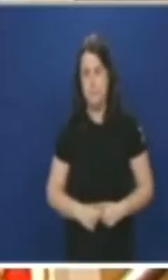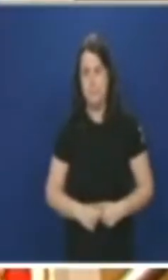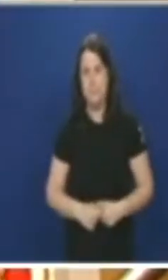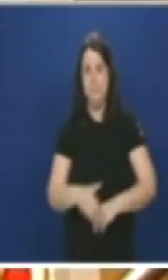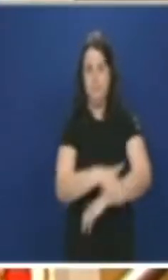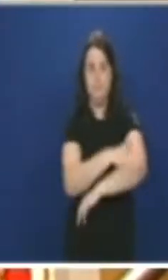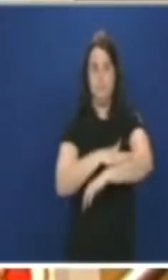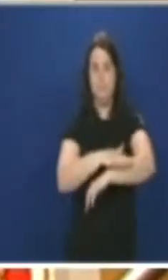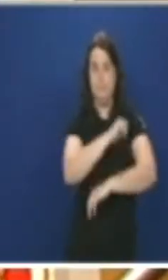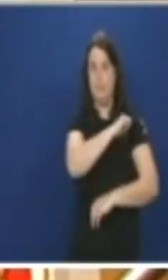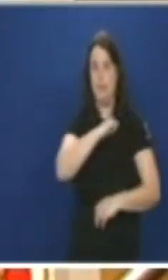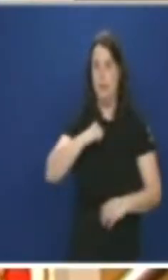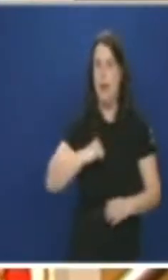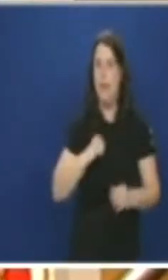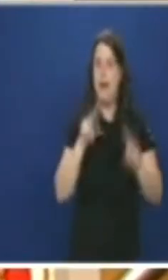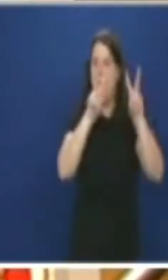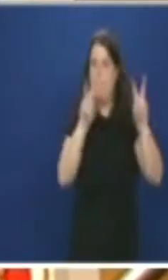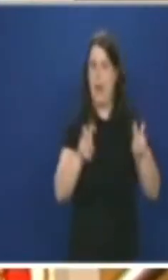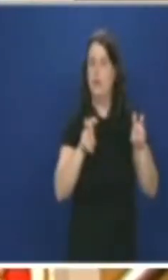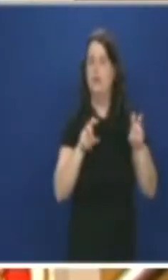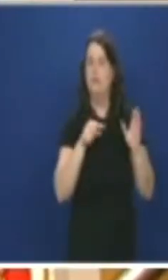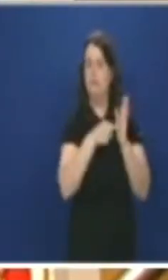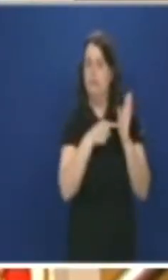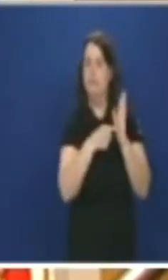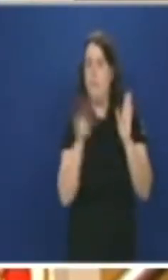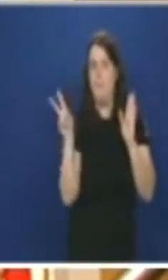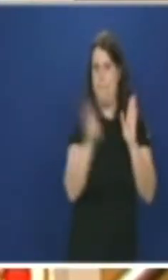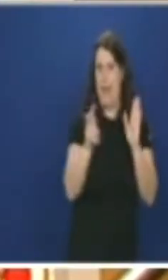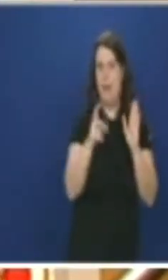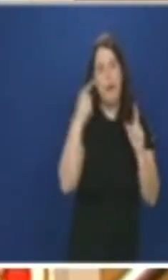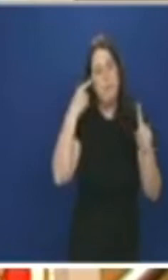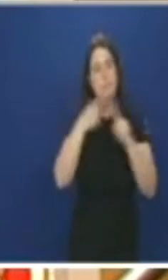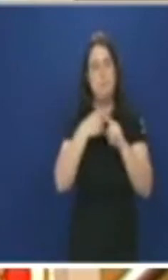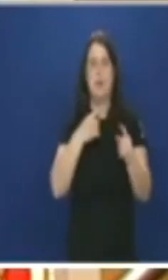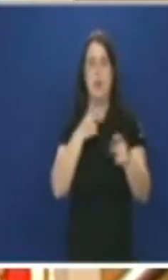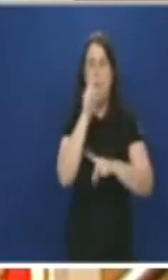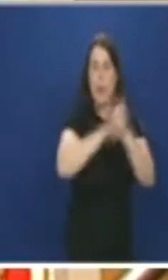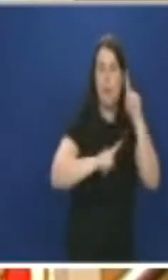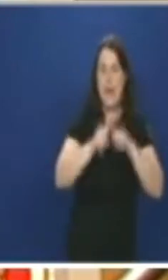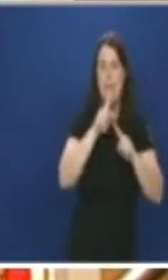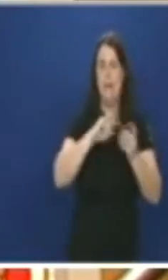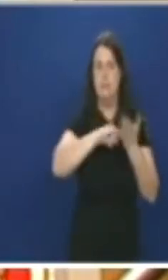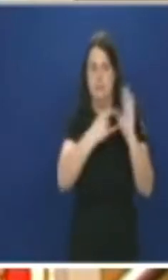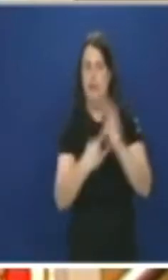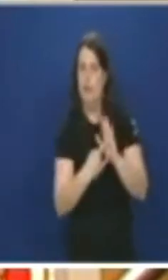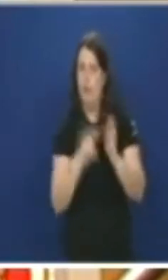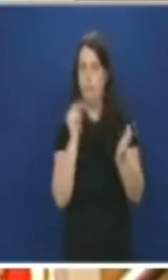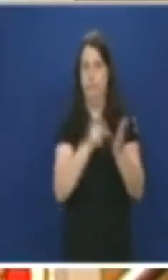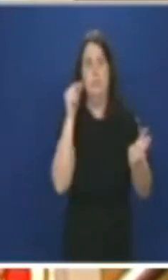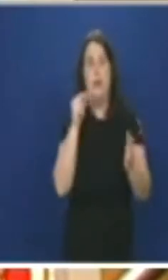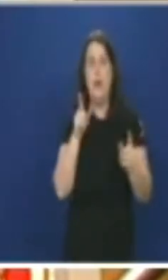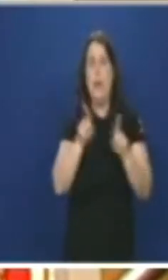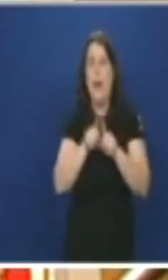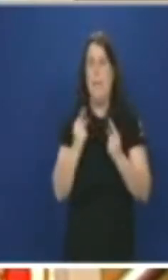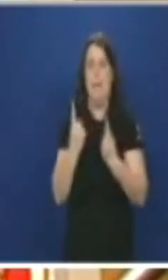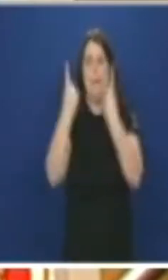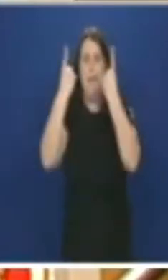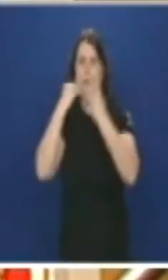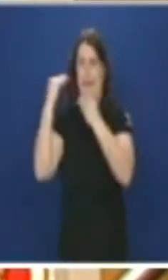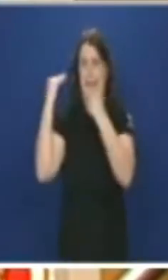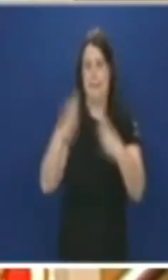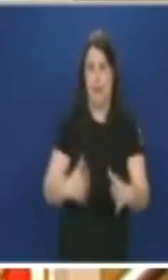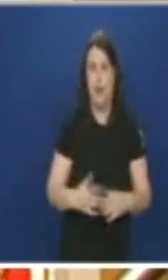ser un marco útil, útil para a resolución de problemas inéditos na nosa historia. Foi un